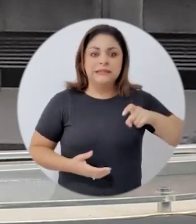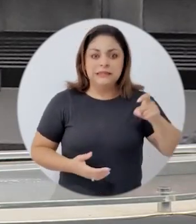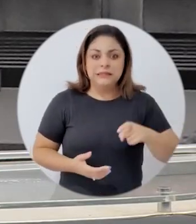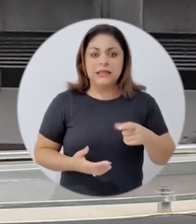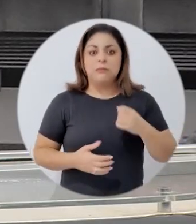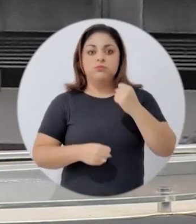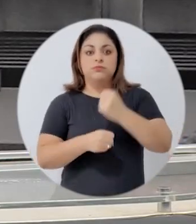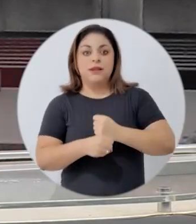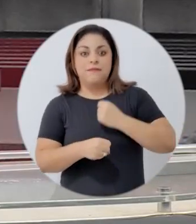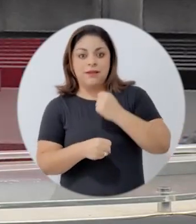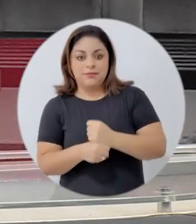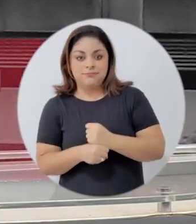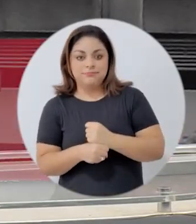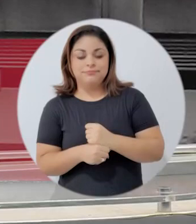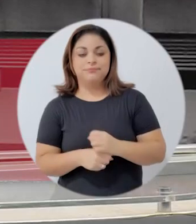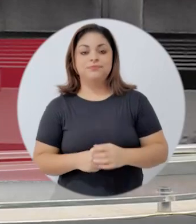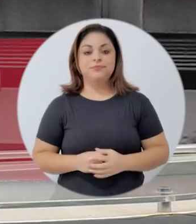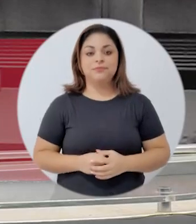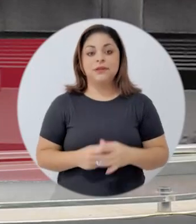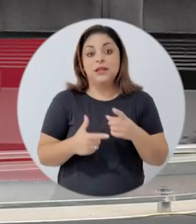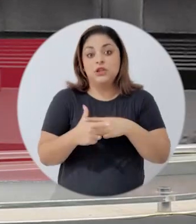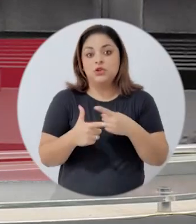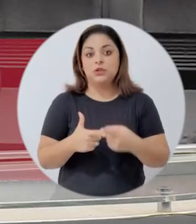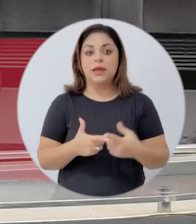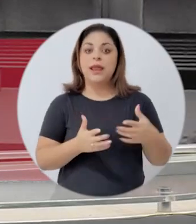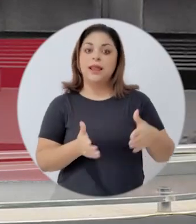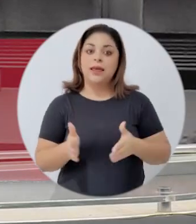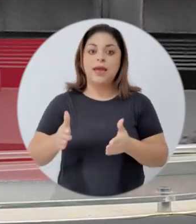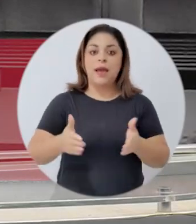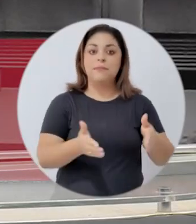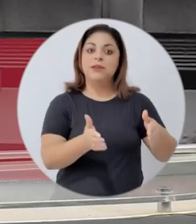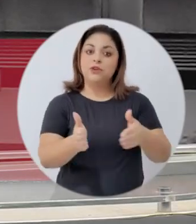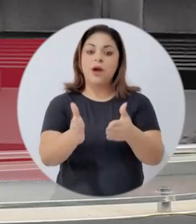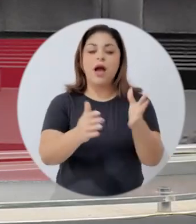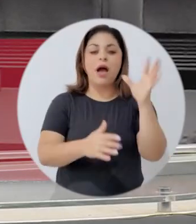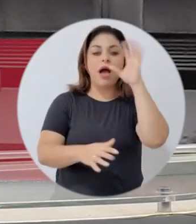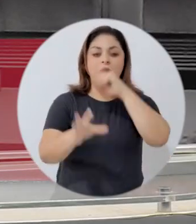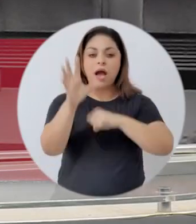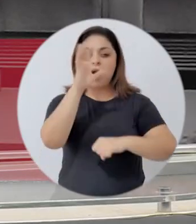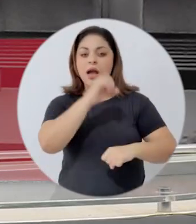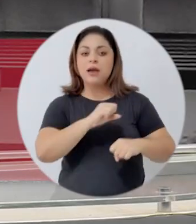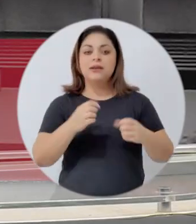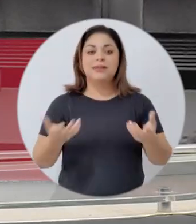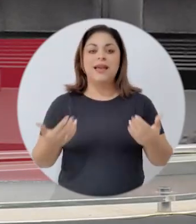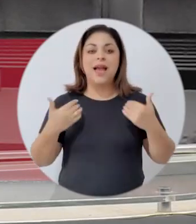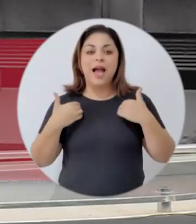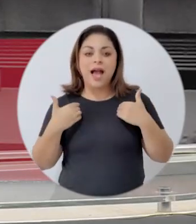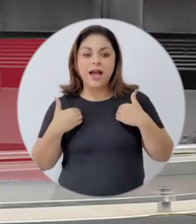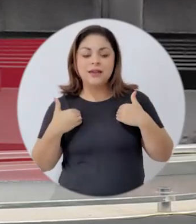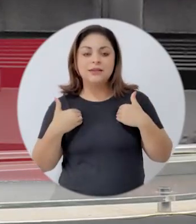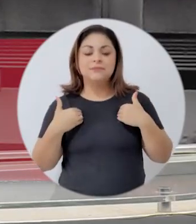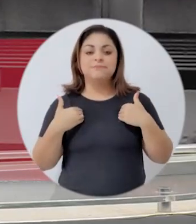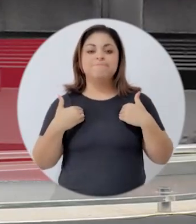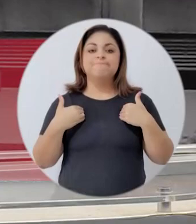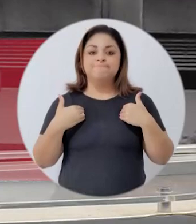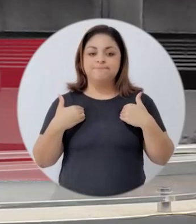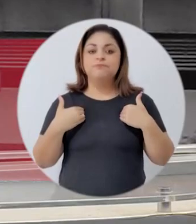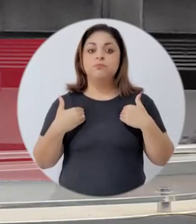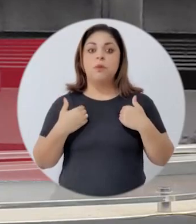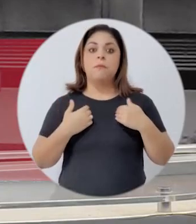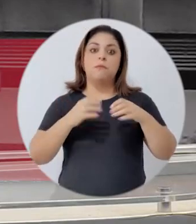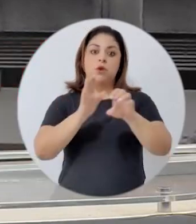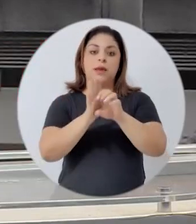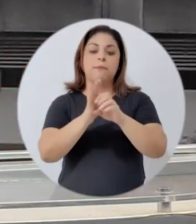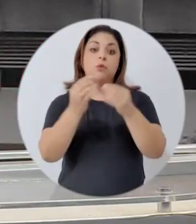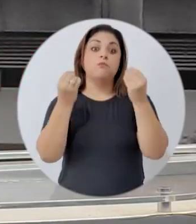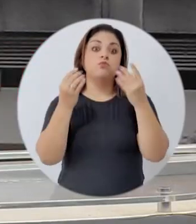necesitamos trabajar, ¿verdad? Entonces, en el camino nos vamos dando cuenta como, bueno, tenemos una flotilla vehicular que evidentemente